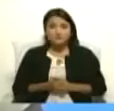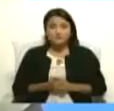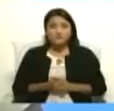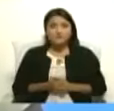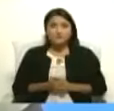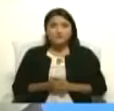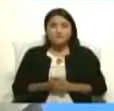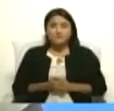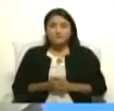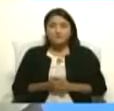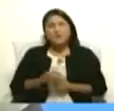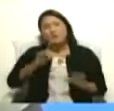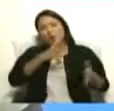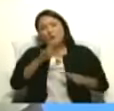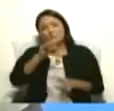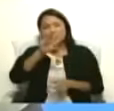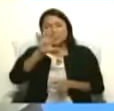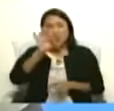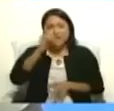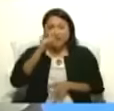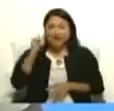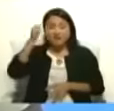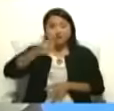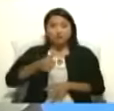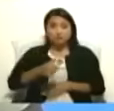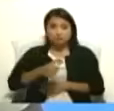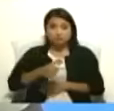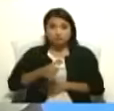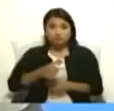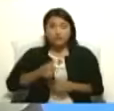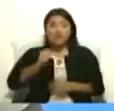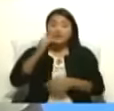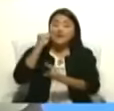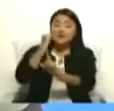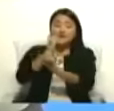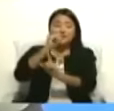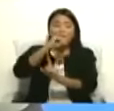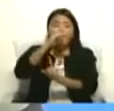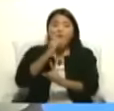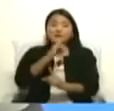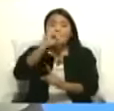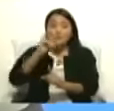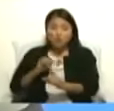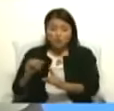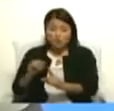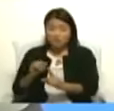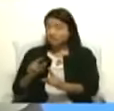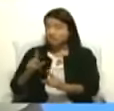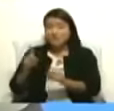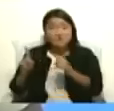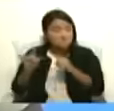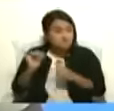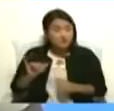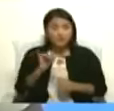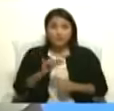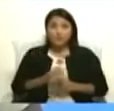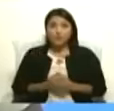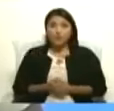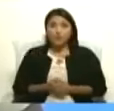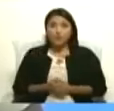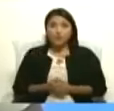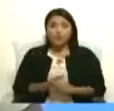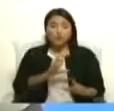los mismos los que asesinaron a Ezequiel Zamora son los mismos apellidos los que vienen